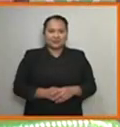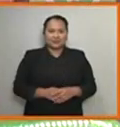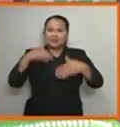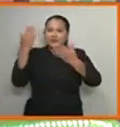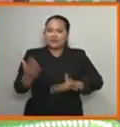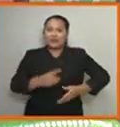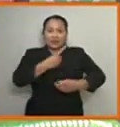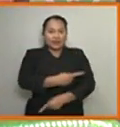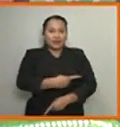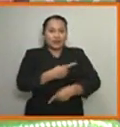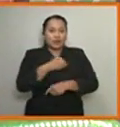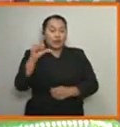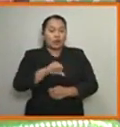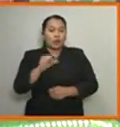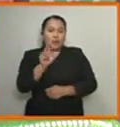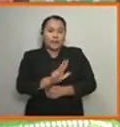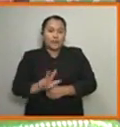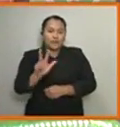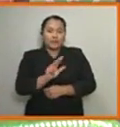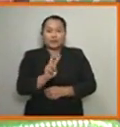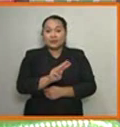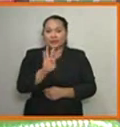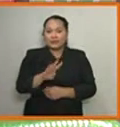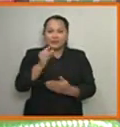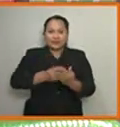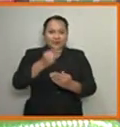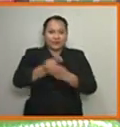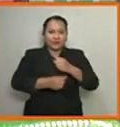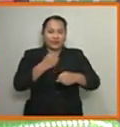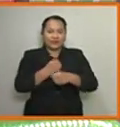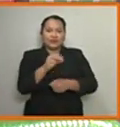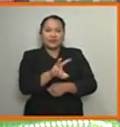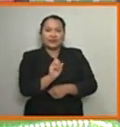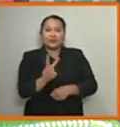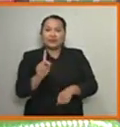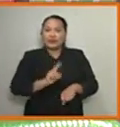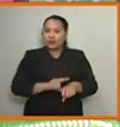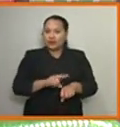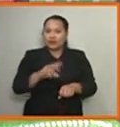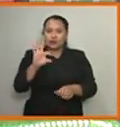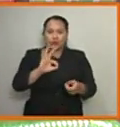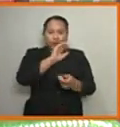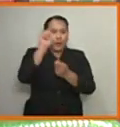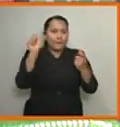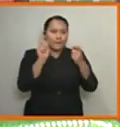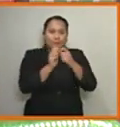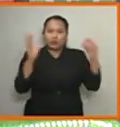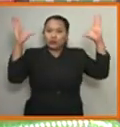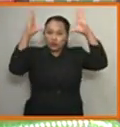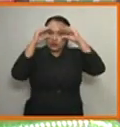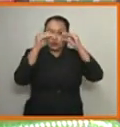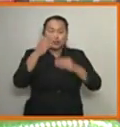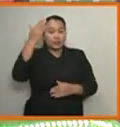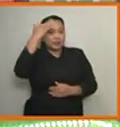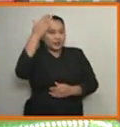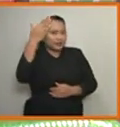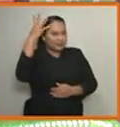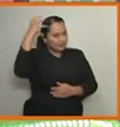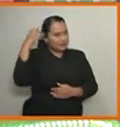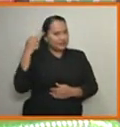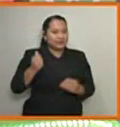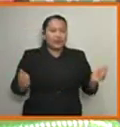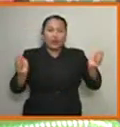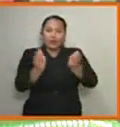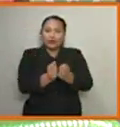Bienvenidos a la diversión del día de hoy, martes 24 de agosto del año 2021, cuando son las 9 en punto de la noche. Te saluda Charlyn Walter en compañía de